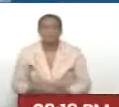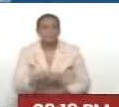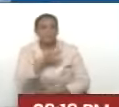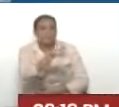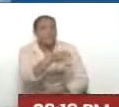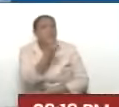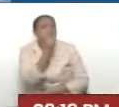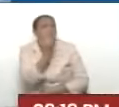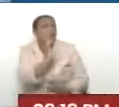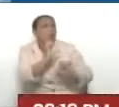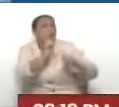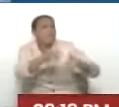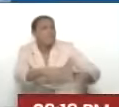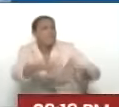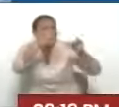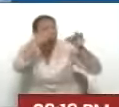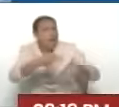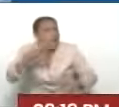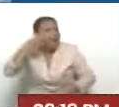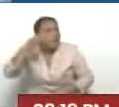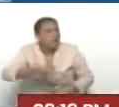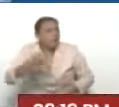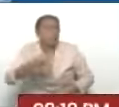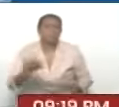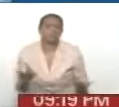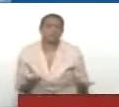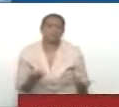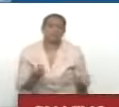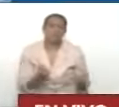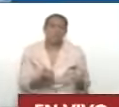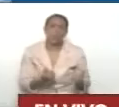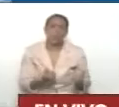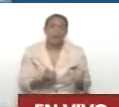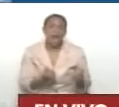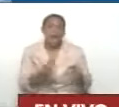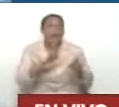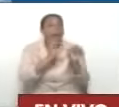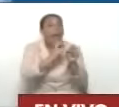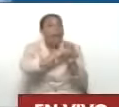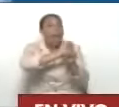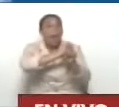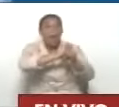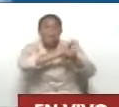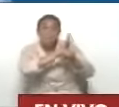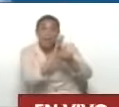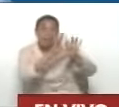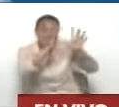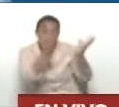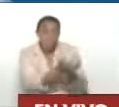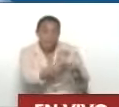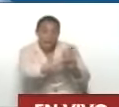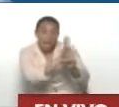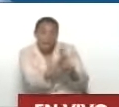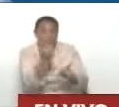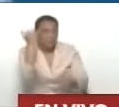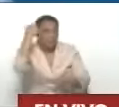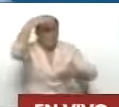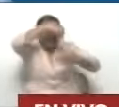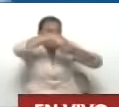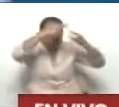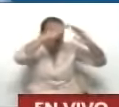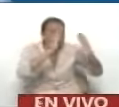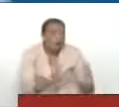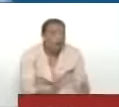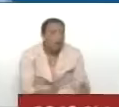¿Cuándo empieza la economía real a crecer? ¿En medio de la pandemia? En medio de la pandemia. ¿Quién iba a pensar eso?